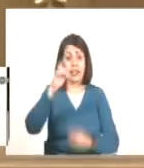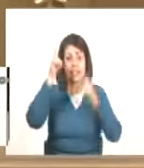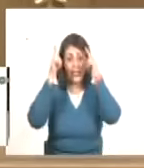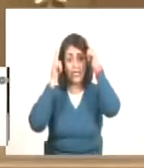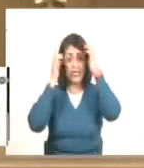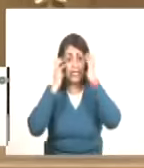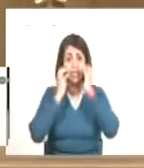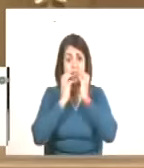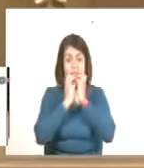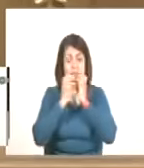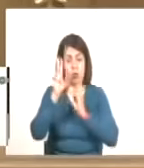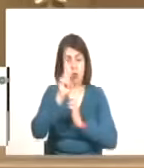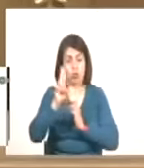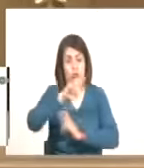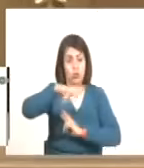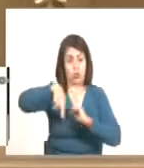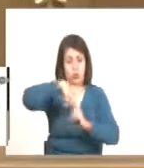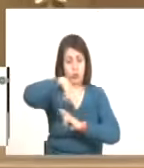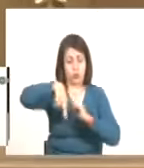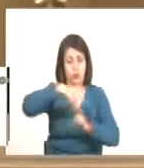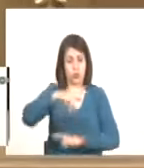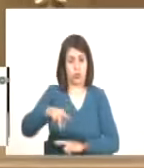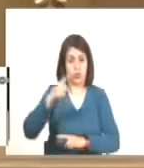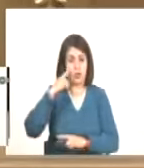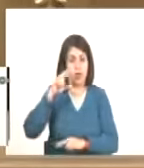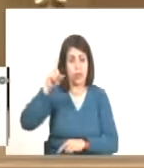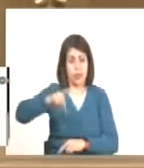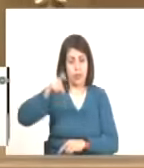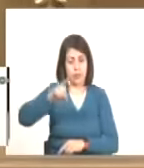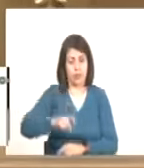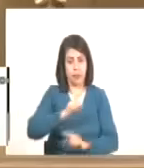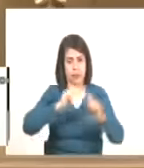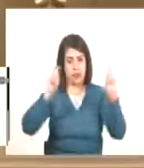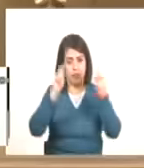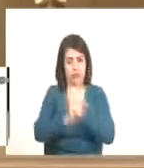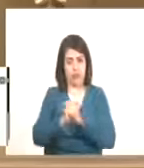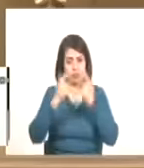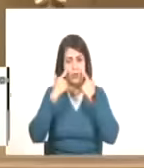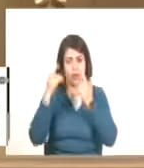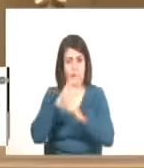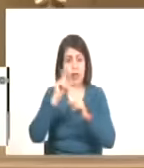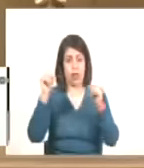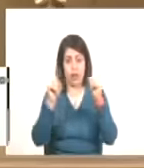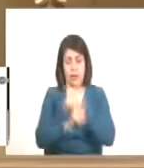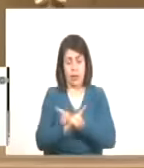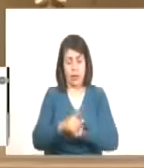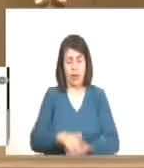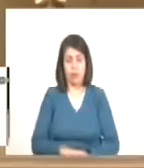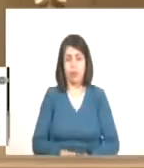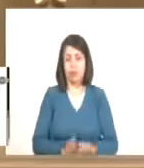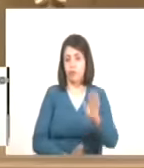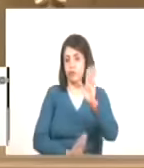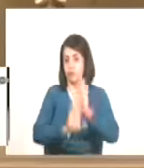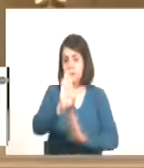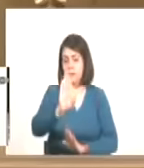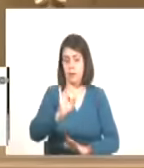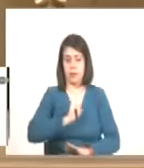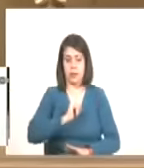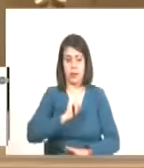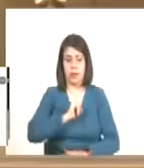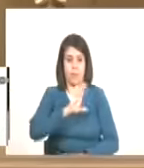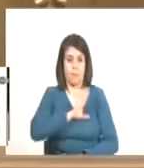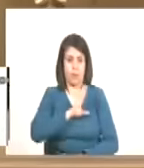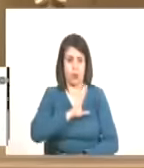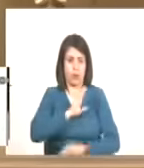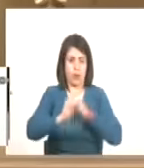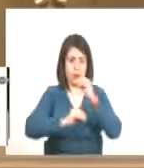hizo uso de la revolución como una vía necesaria para la transformación y el cambio, desarrollando una identidad propia para